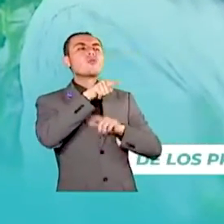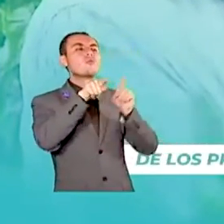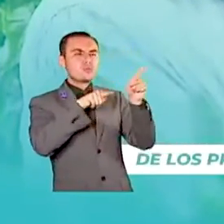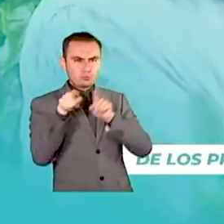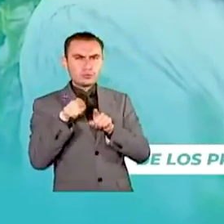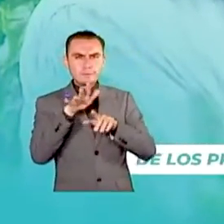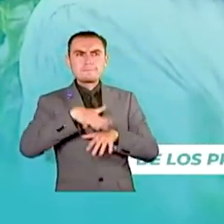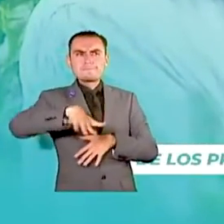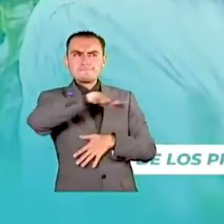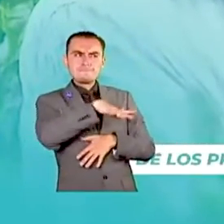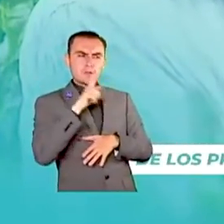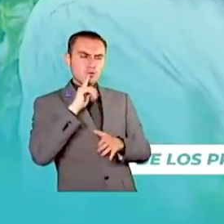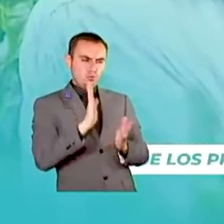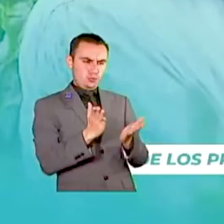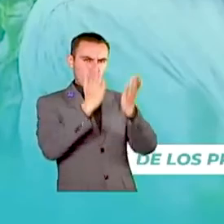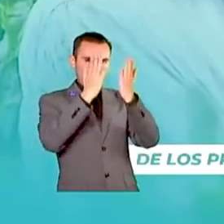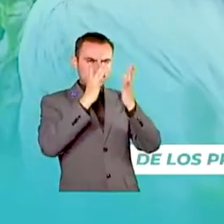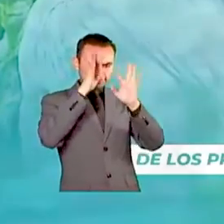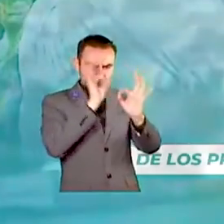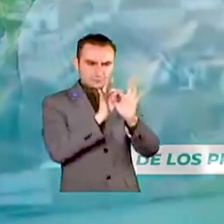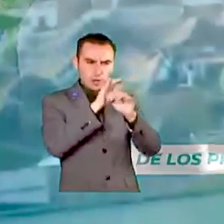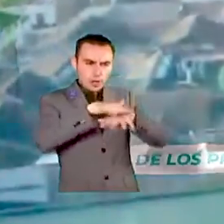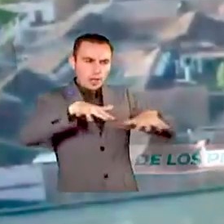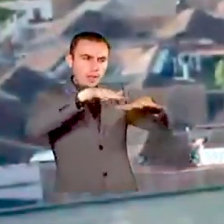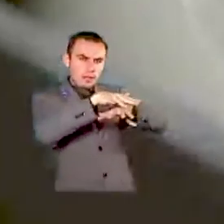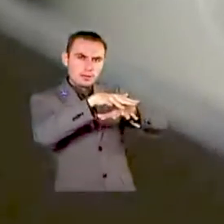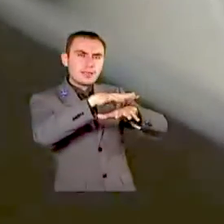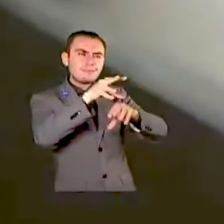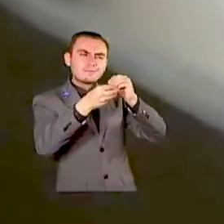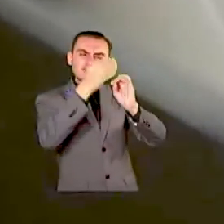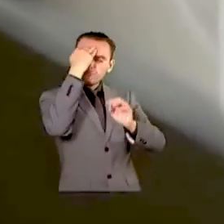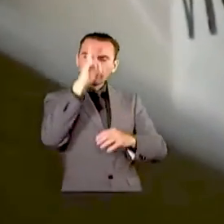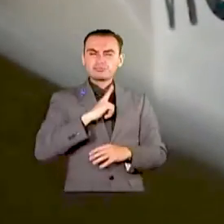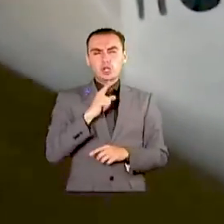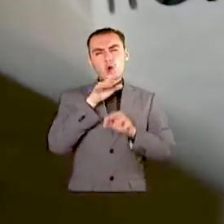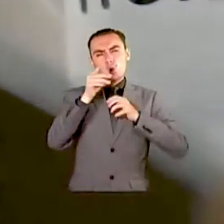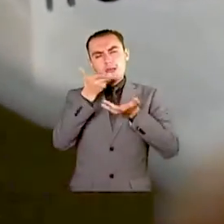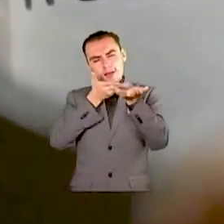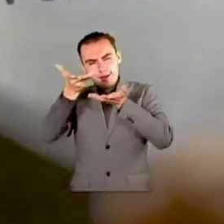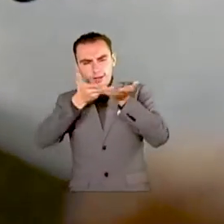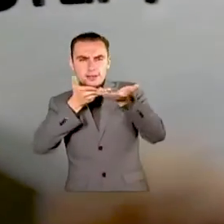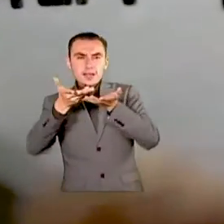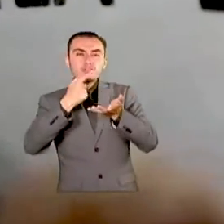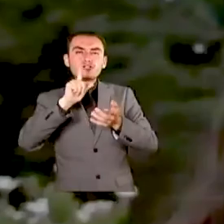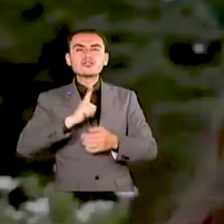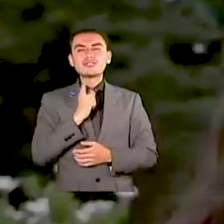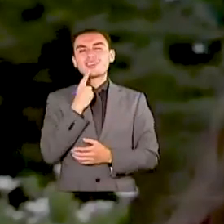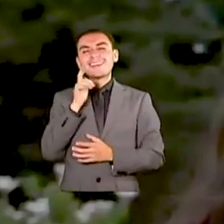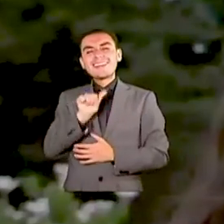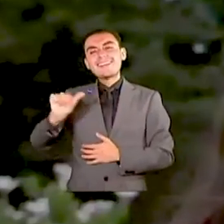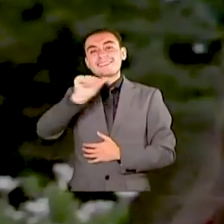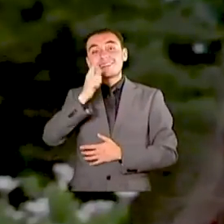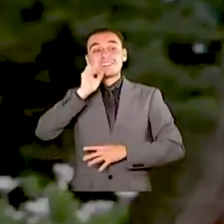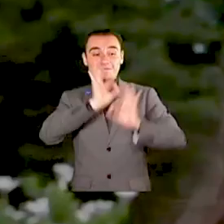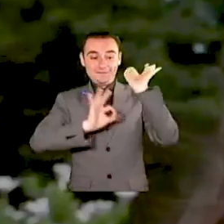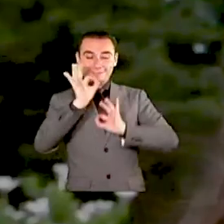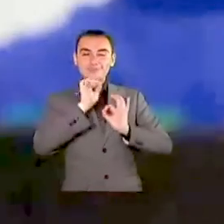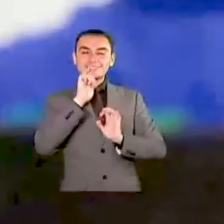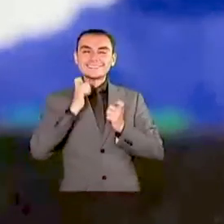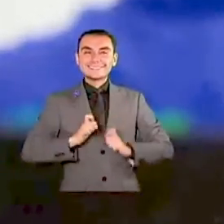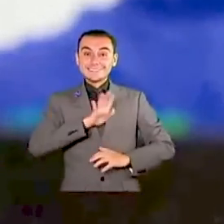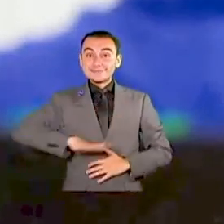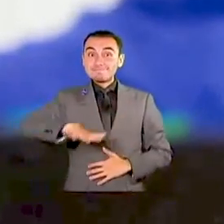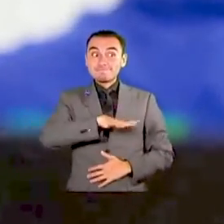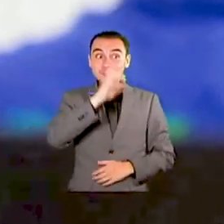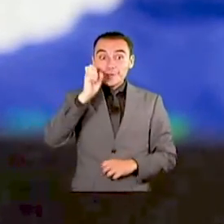municipios de los programas de desarrollo con enfoque territorial y lideramos el desarrollo de diálogos con mujeres lideresas y defensoras de derechos humanos